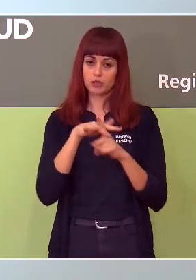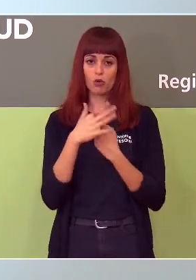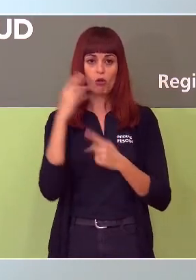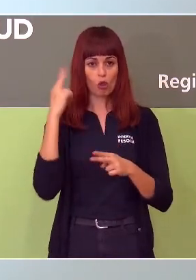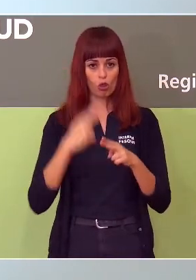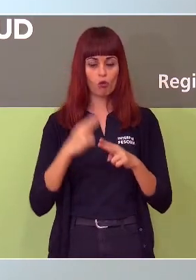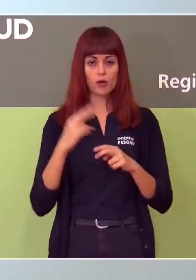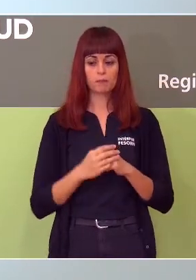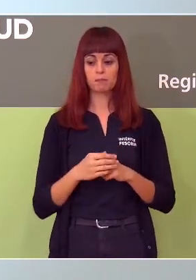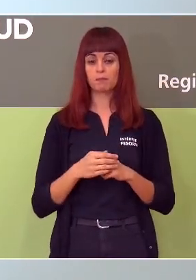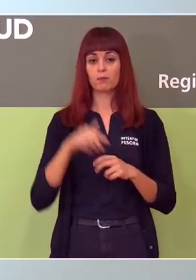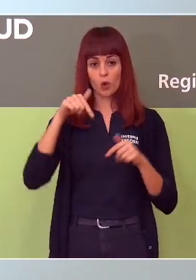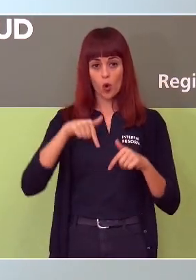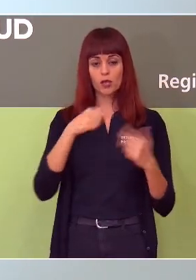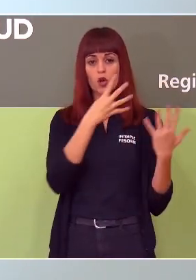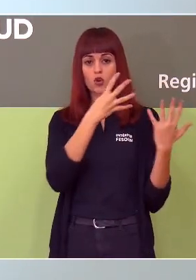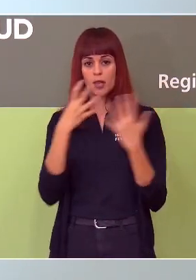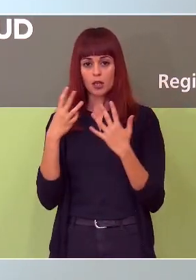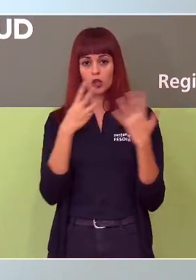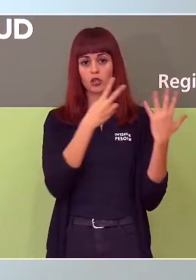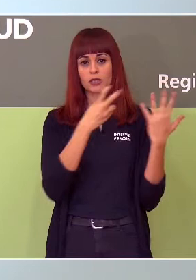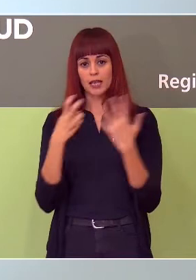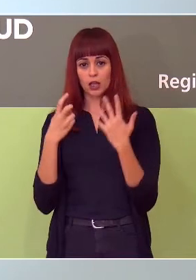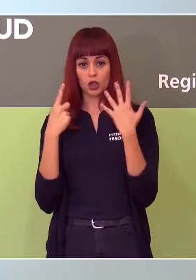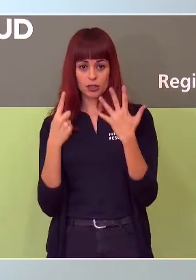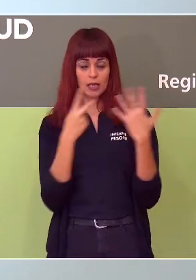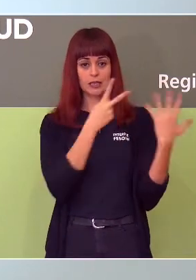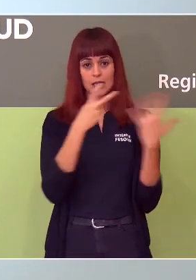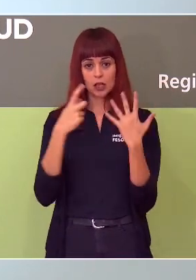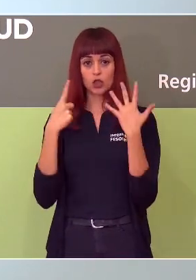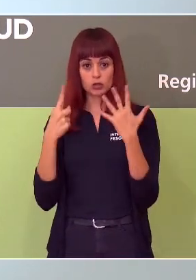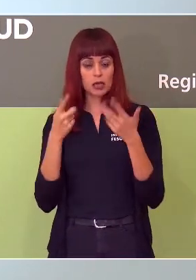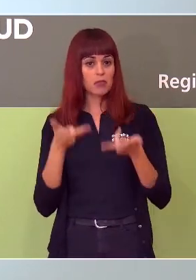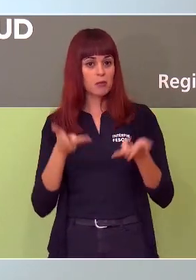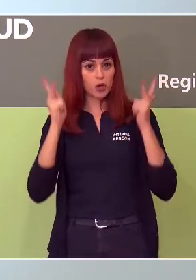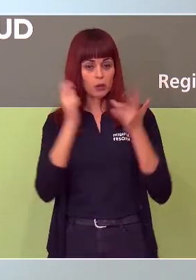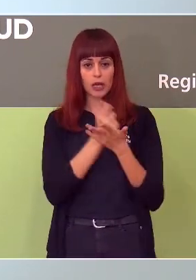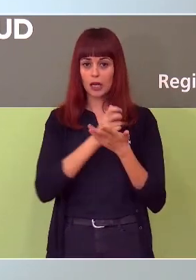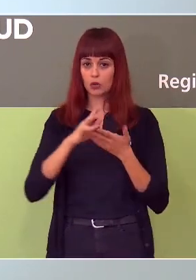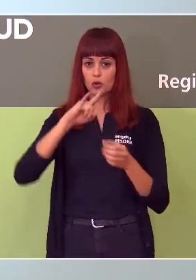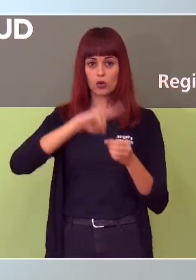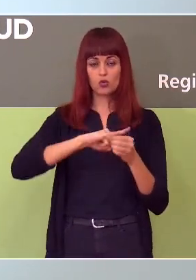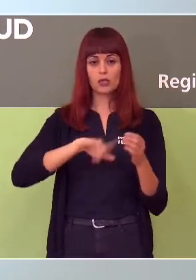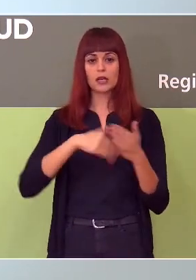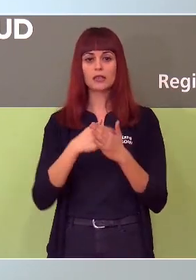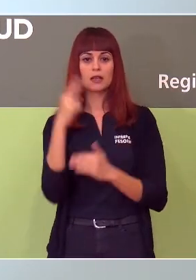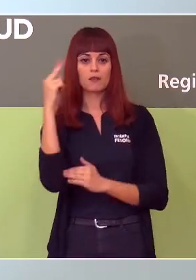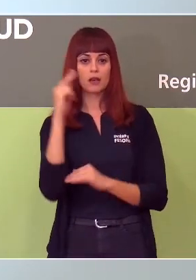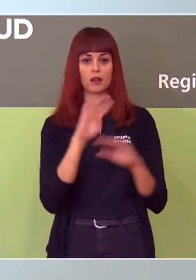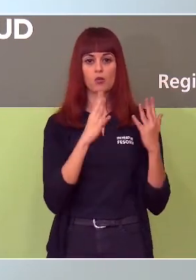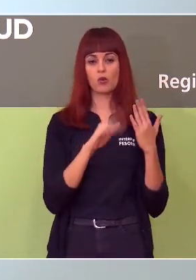hoy, el teléfono gratuito 900-706-706, disponible, como saben, de lunes a viernes, de 9 a 14